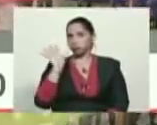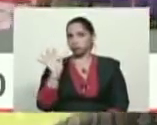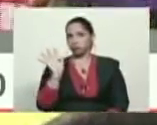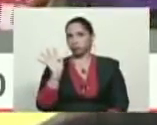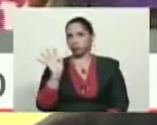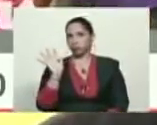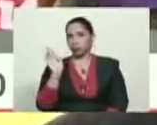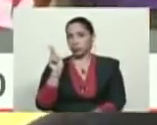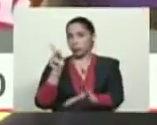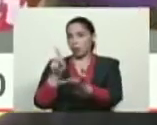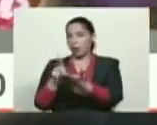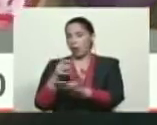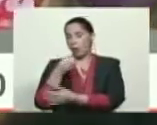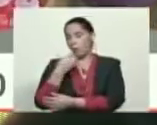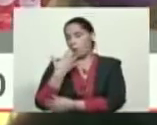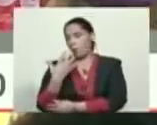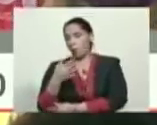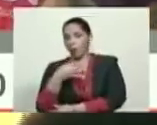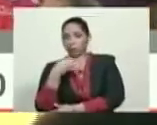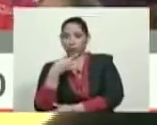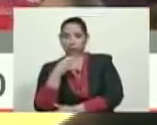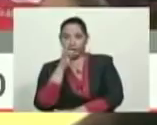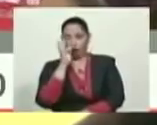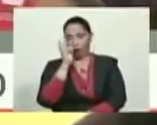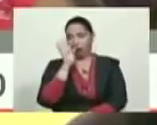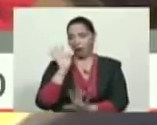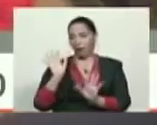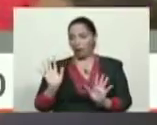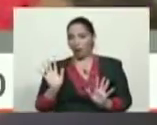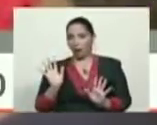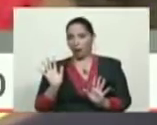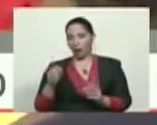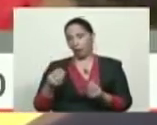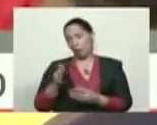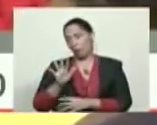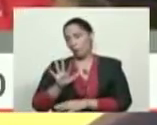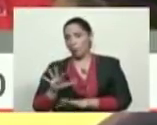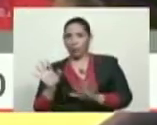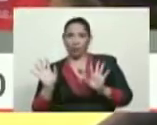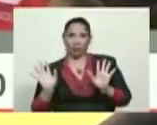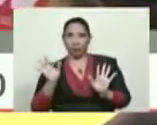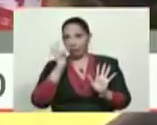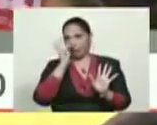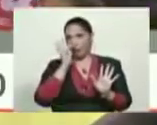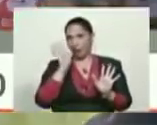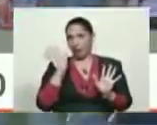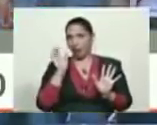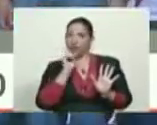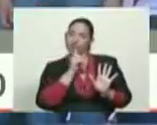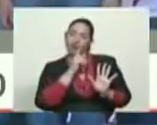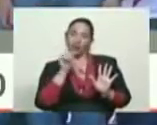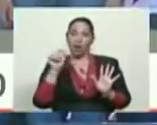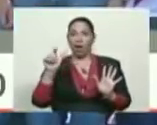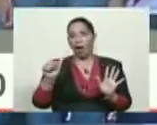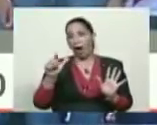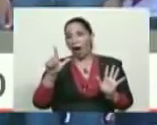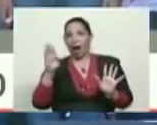a los cuarteles. Buenas tardes. ¿Cómo están? Me llamo Albert.